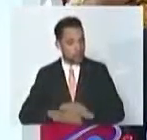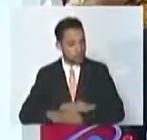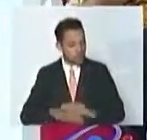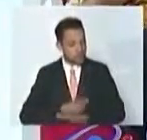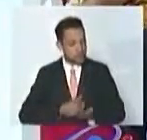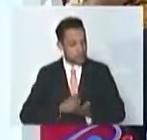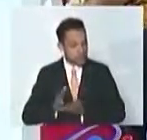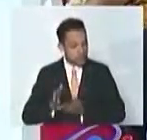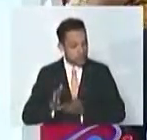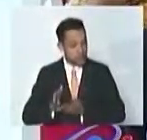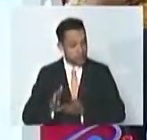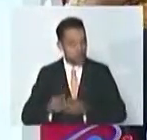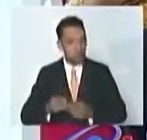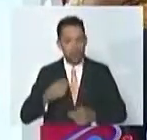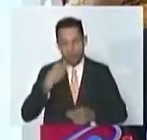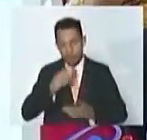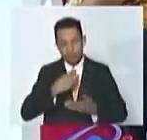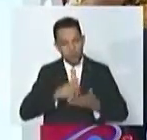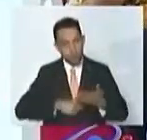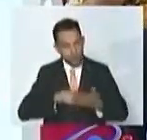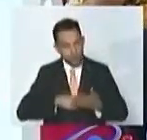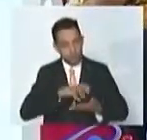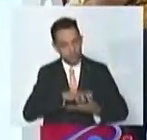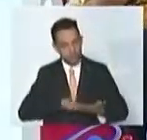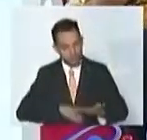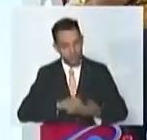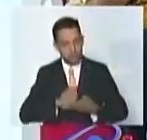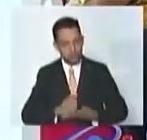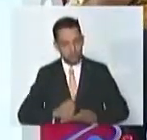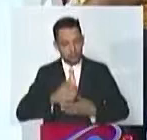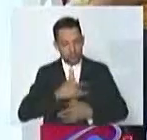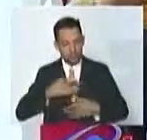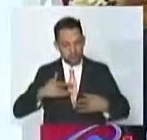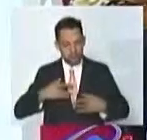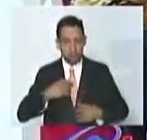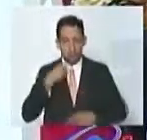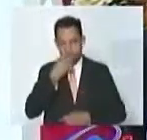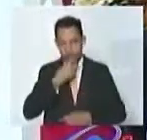todos los ejercicios que nosotras le enviemos y toda la terapia que se le haga.